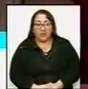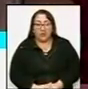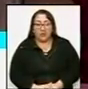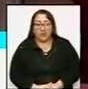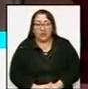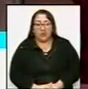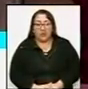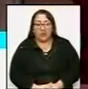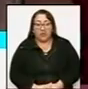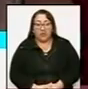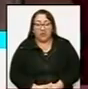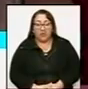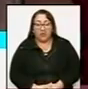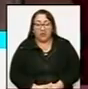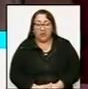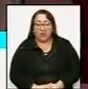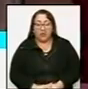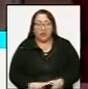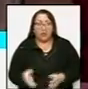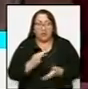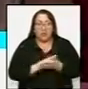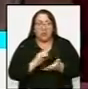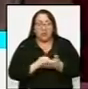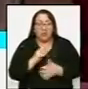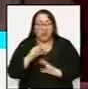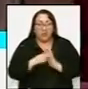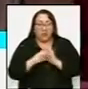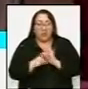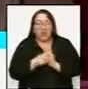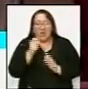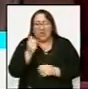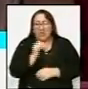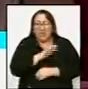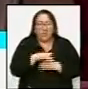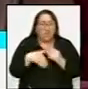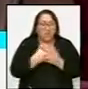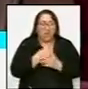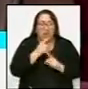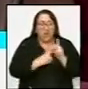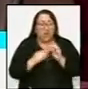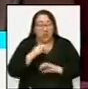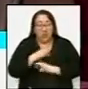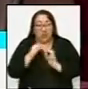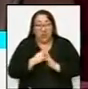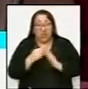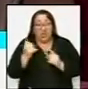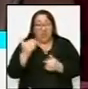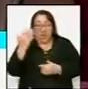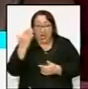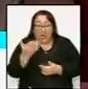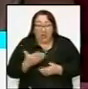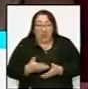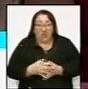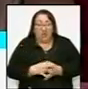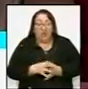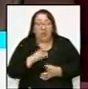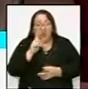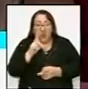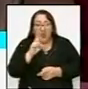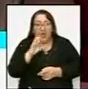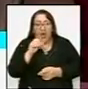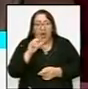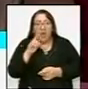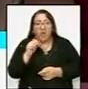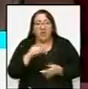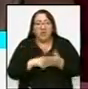se había considerado en el proyecto de ley enviado y en casi todo y en algunos de los proyectos de ley que hay, que una causal